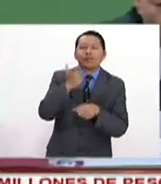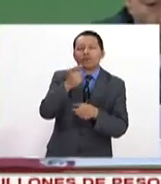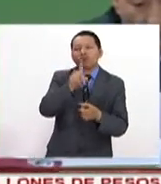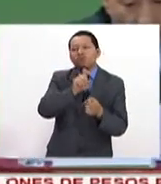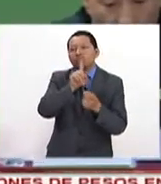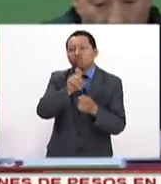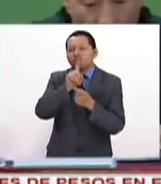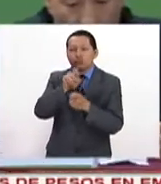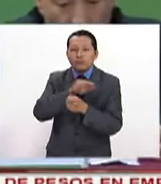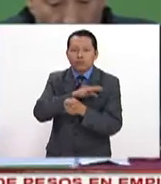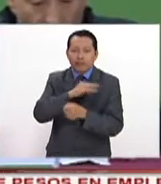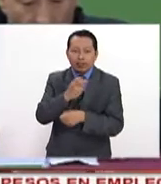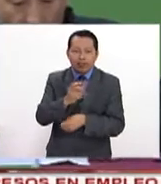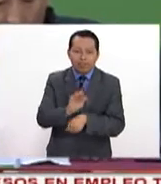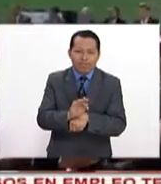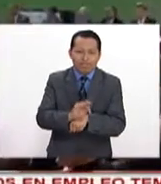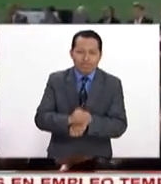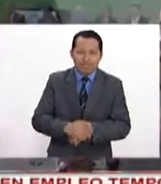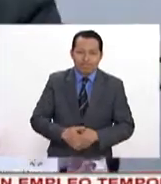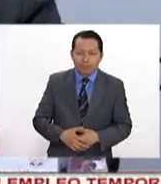que genera el sector en México.